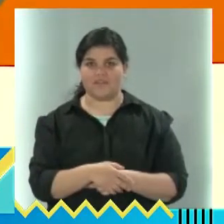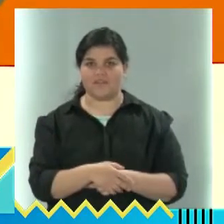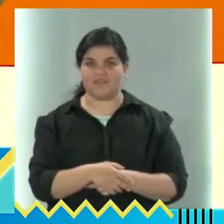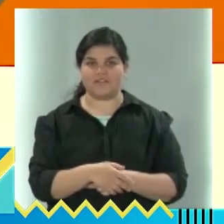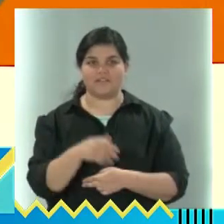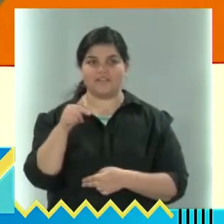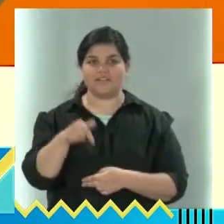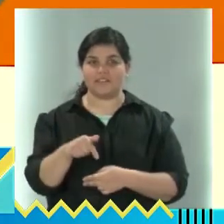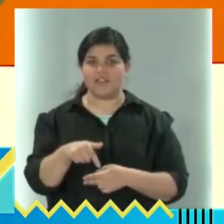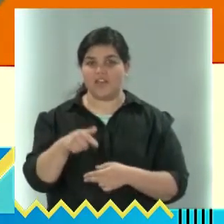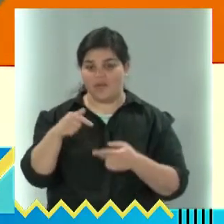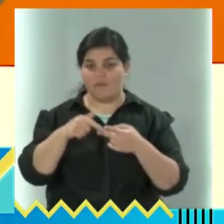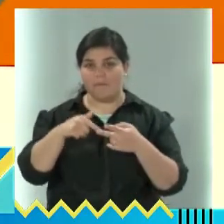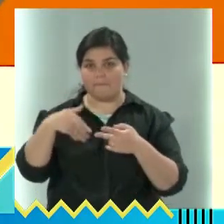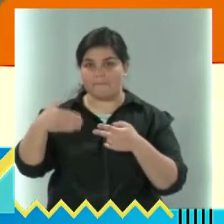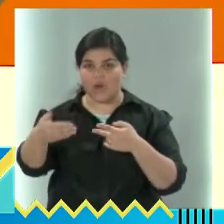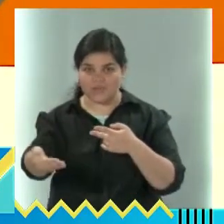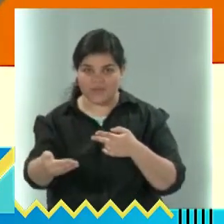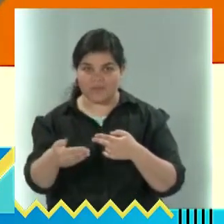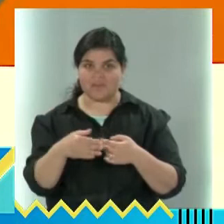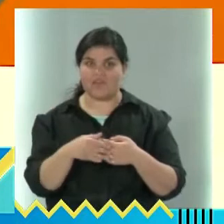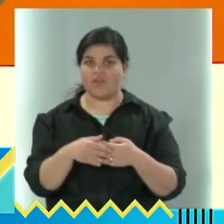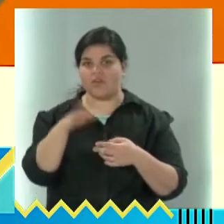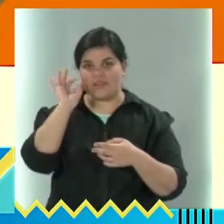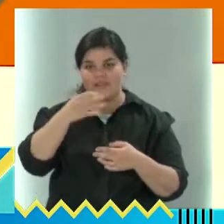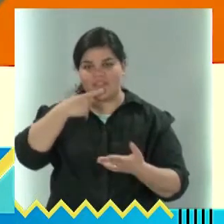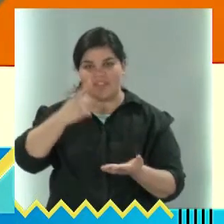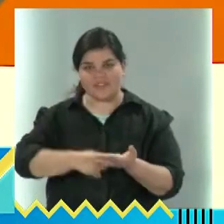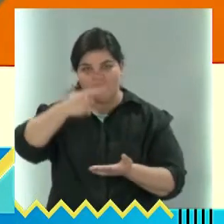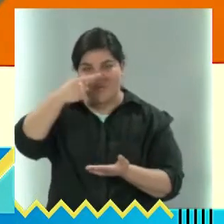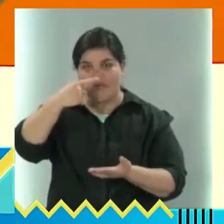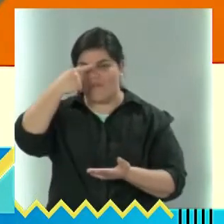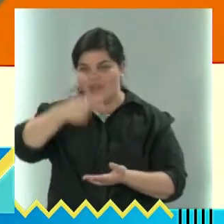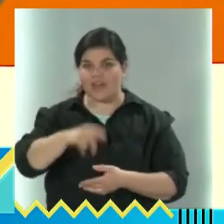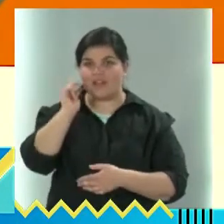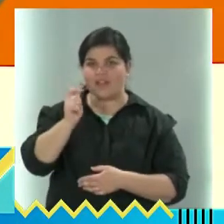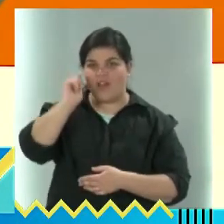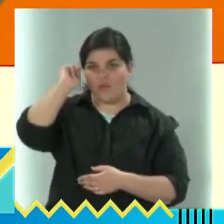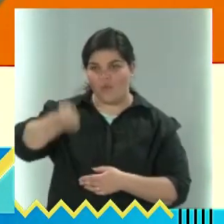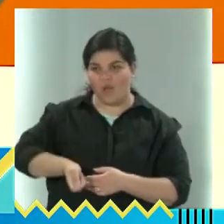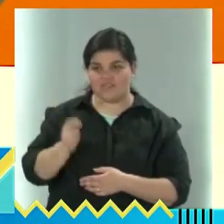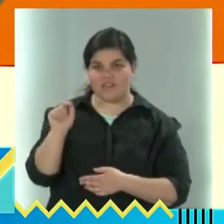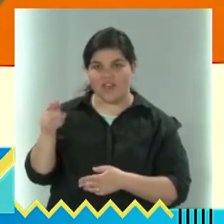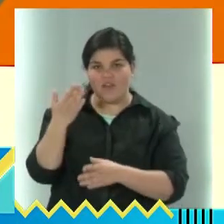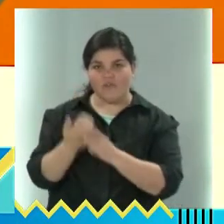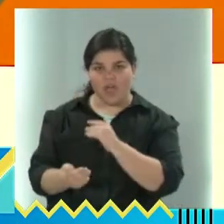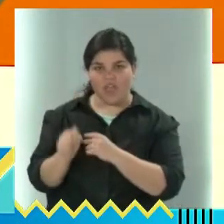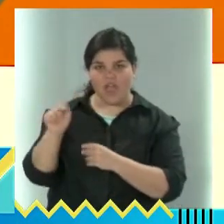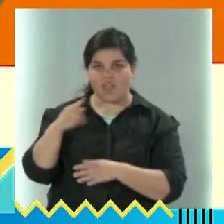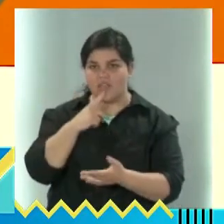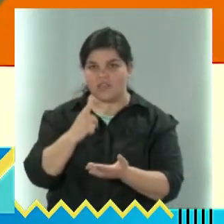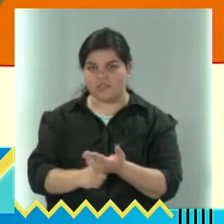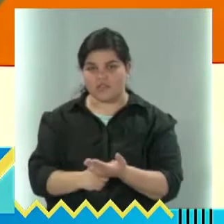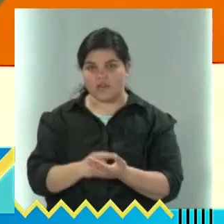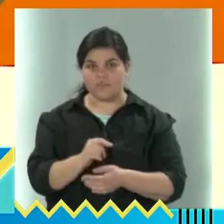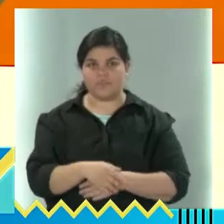la iniciación de este procedimiento, o la sanción definitiva, la va a tener el juez de falta, o en estos casos,